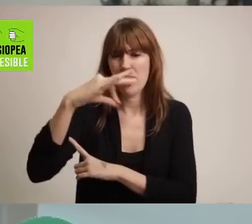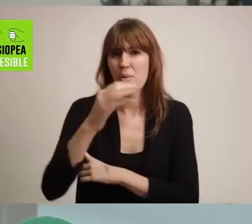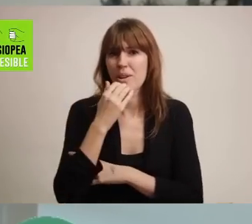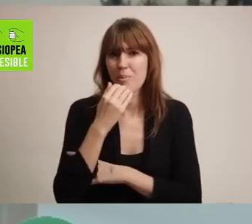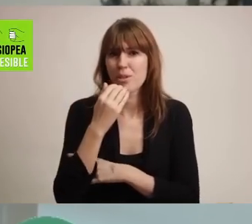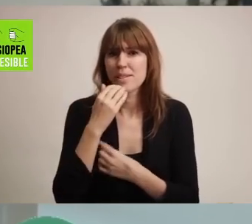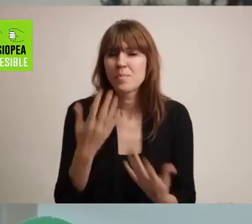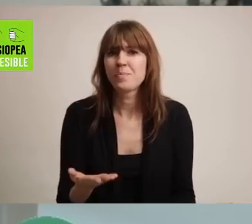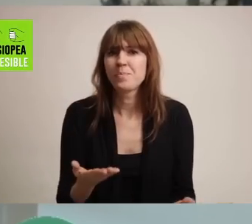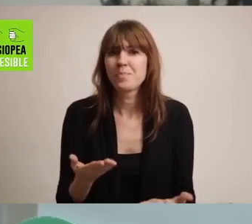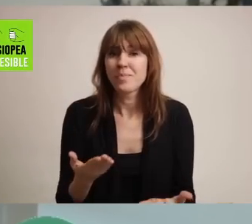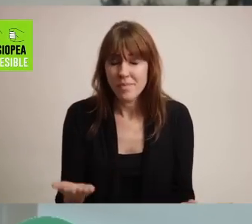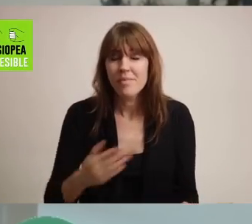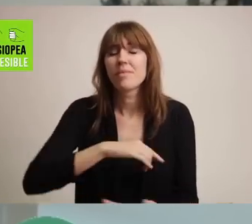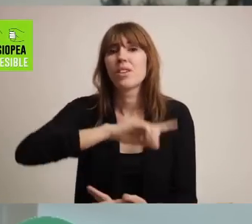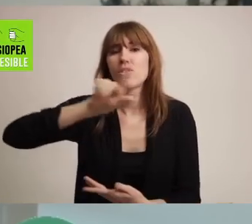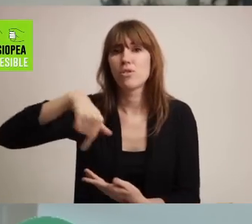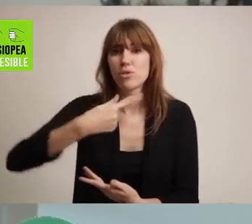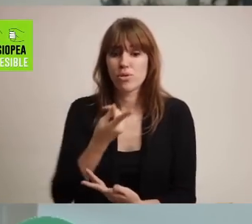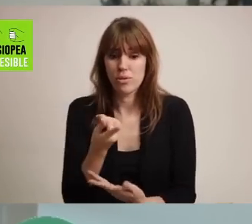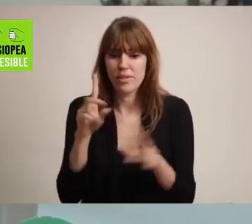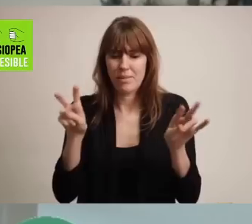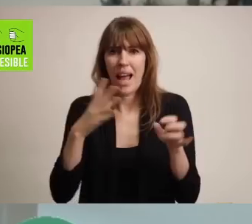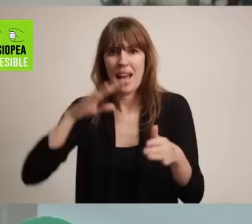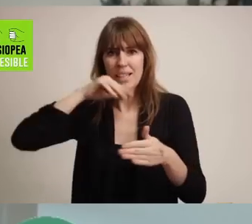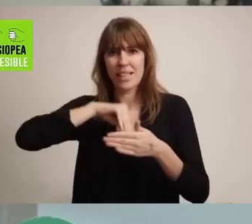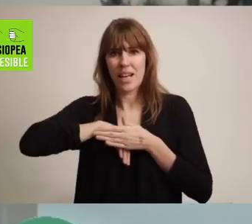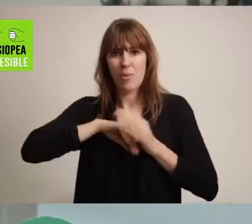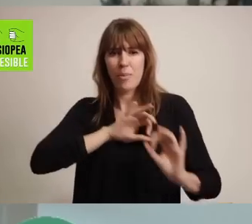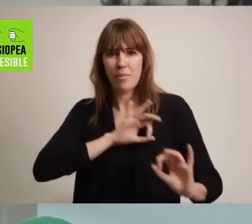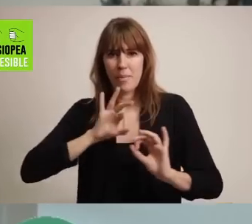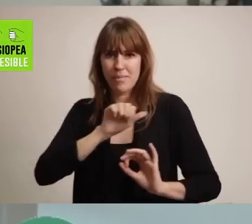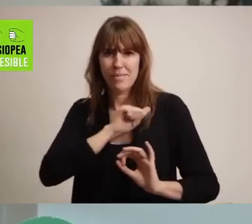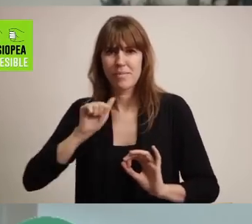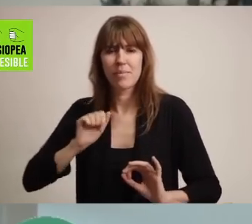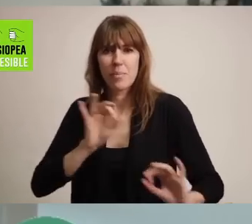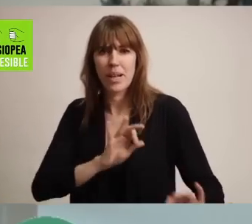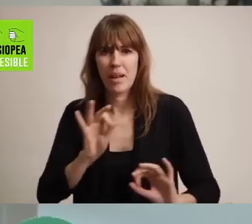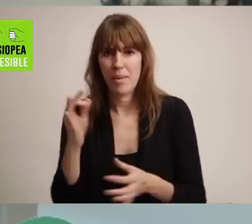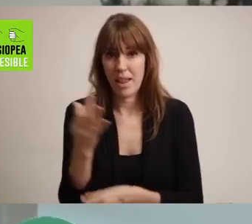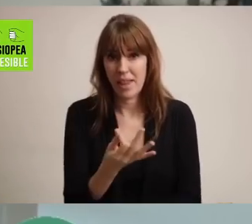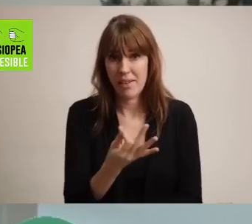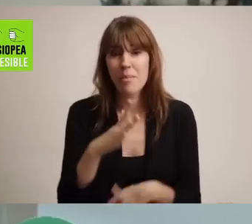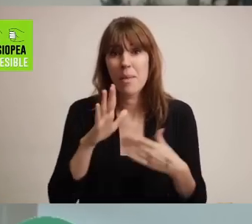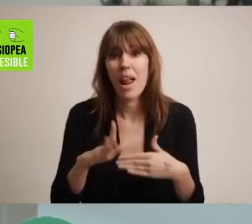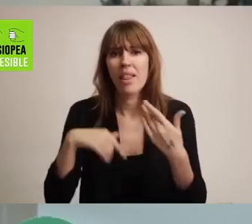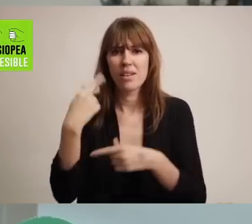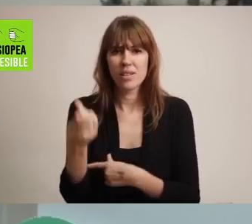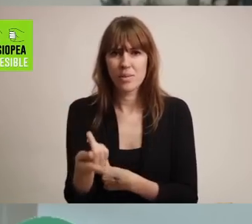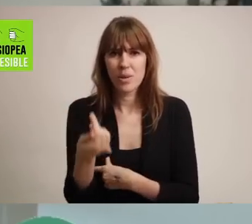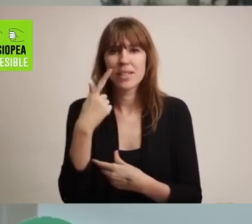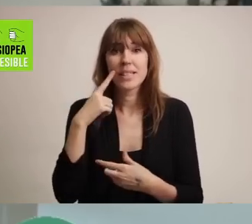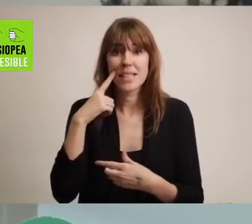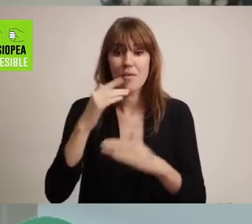que realmente tenemos que prepararnos a nivel interno, a nivel personal, para poder estar en sintonía con